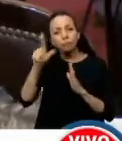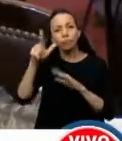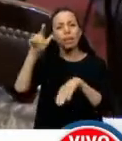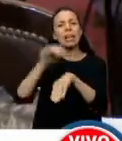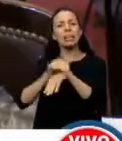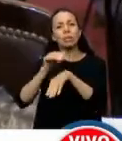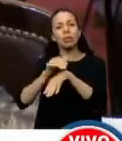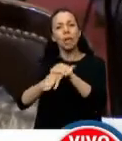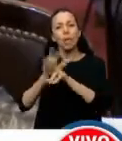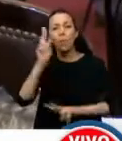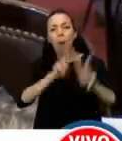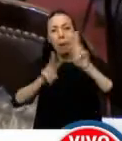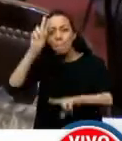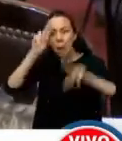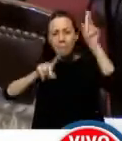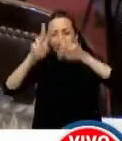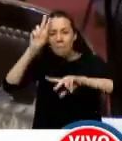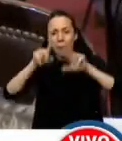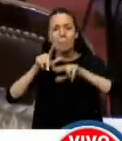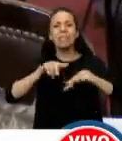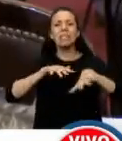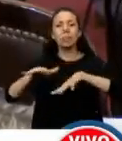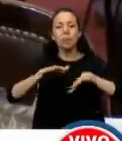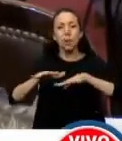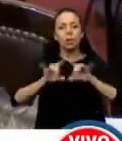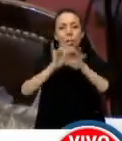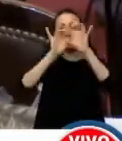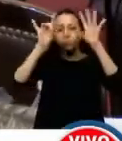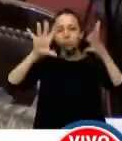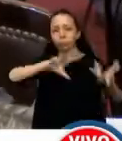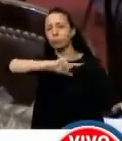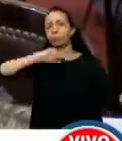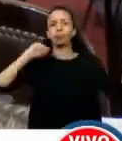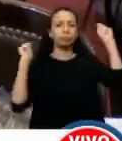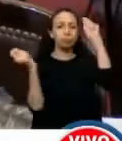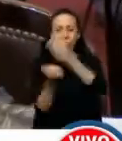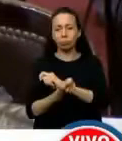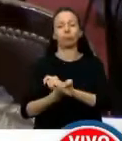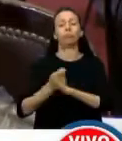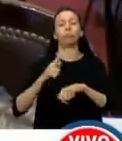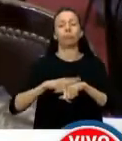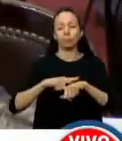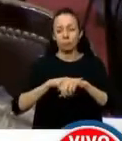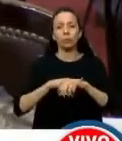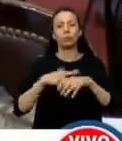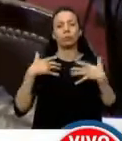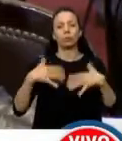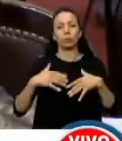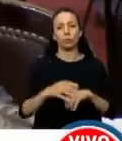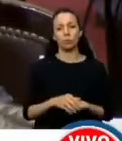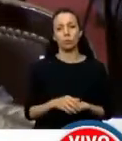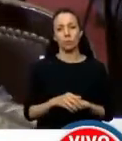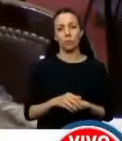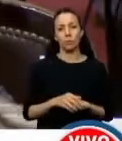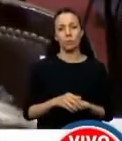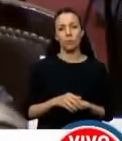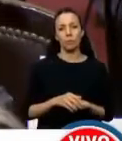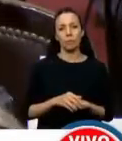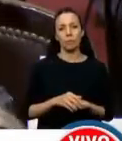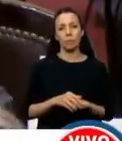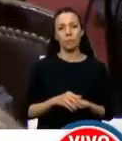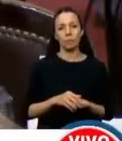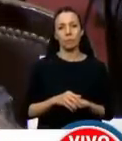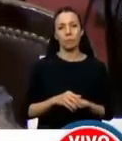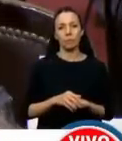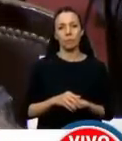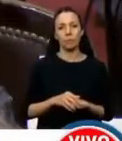y esa plata que fue fugada se le quite a la deuda que tiene la Argentina? Bueno, o sea, hay un montón de discusiones que se podrían haber